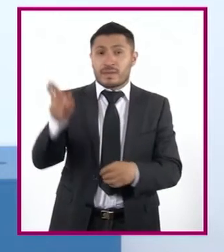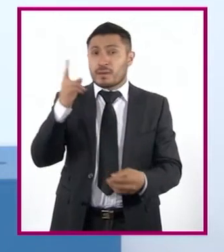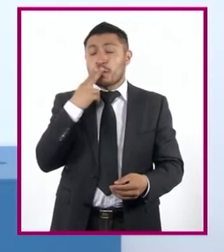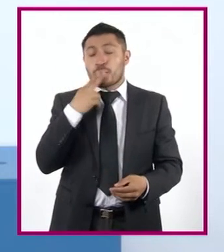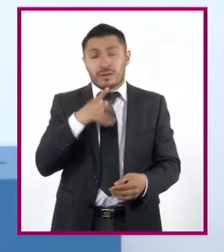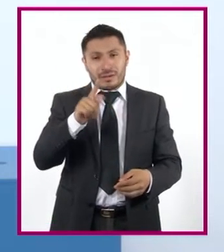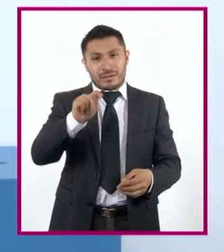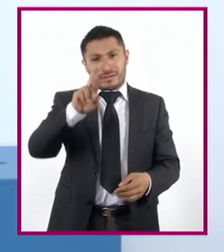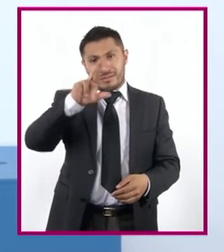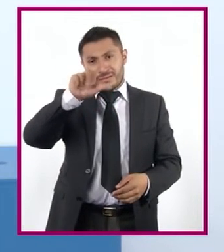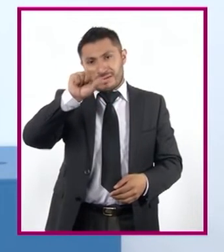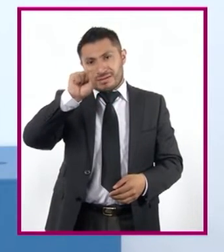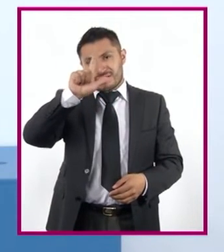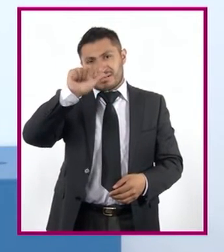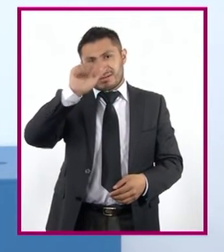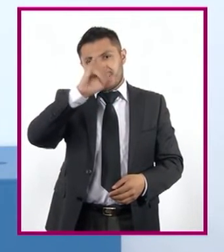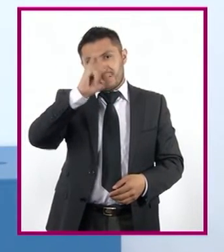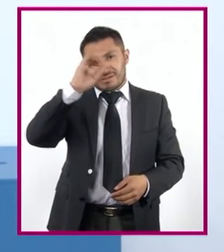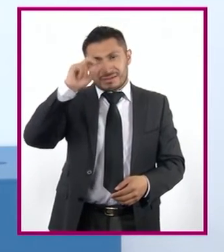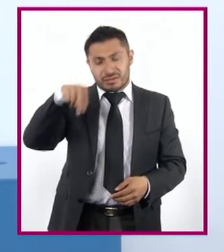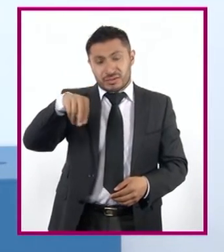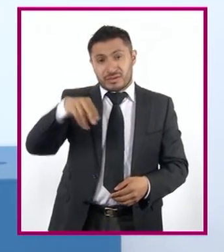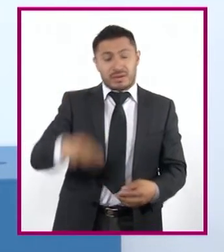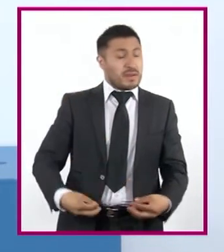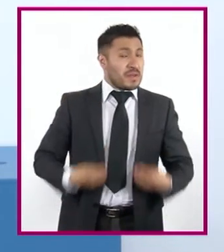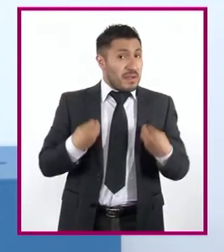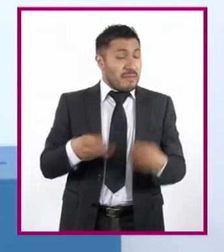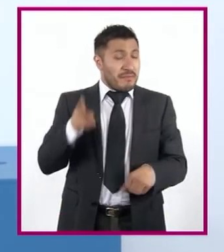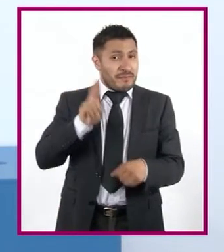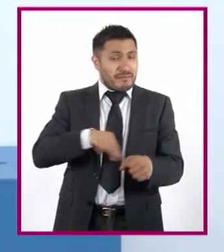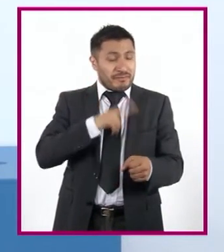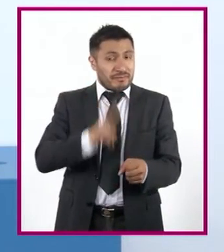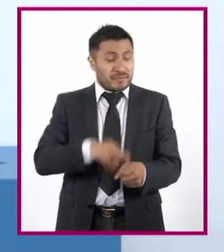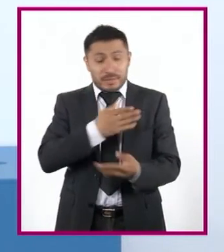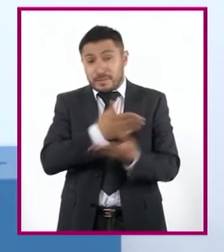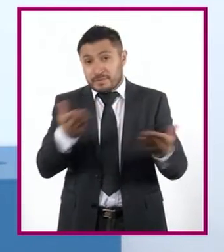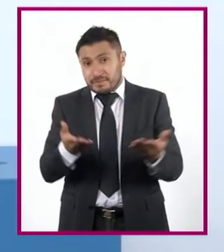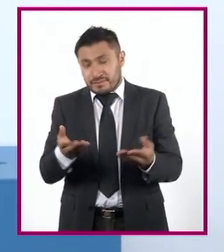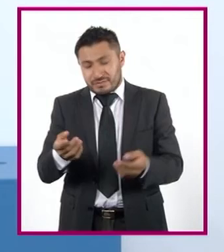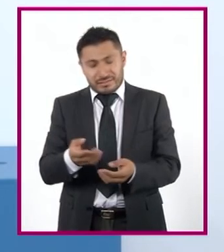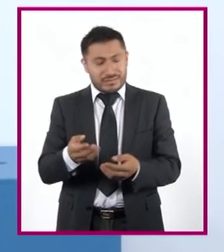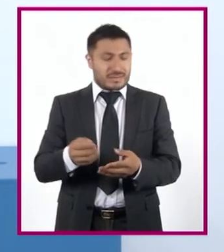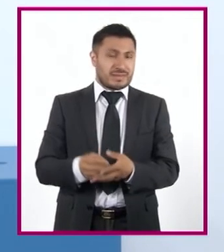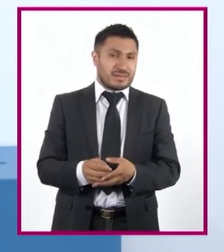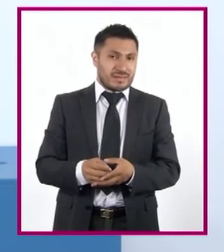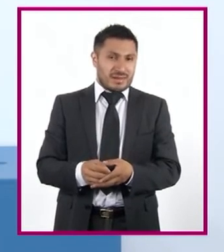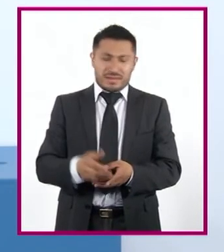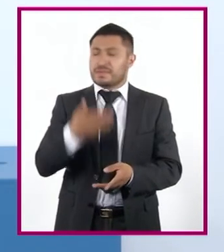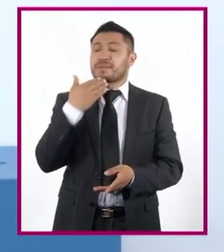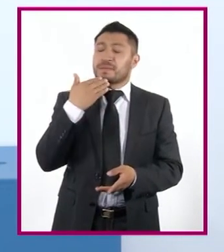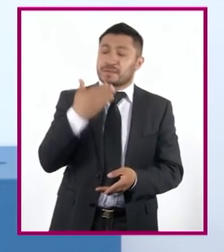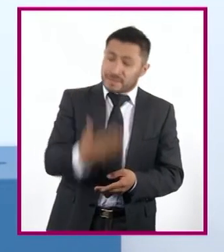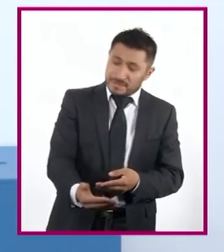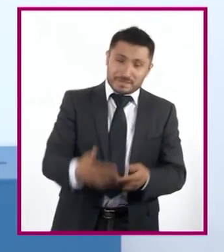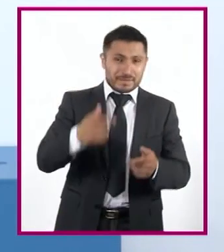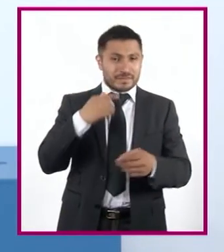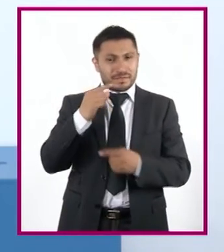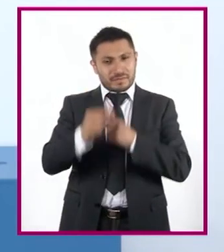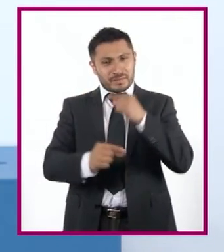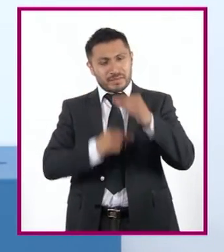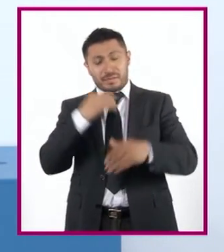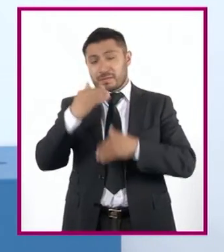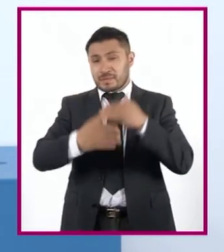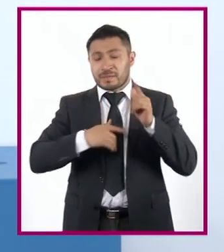traslación en su vida cotidiana? Si es así, vamos en el camino correcto y vamos avanzando con